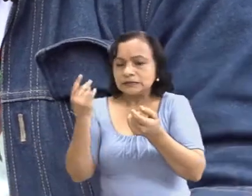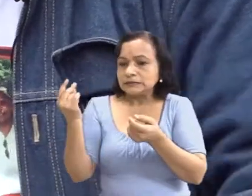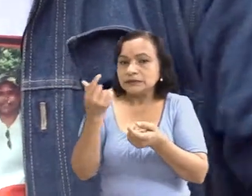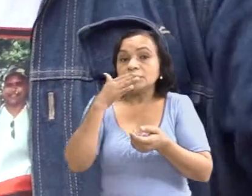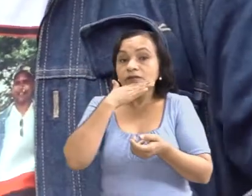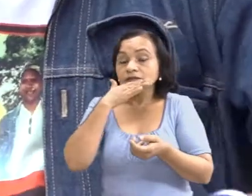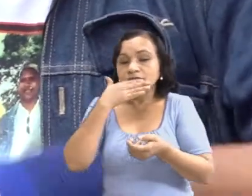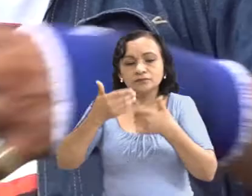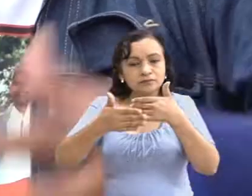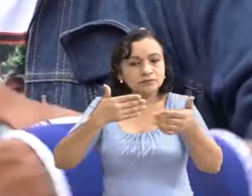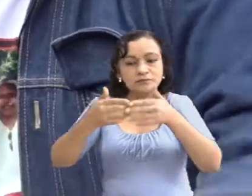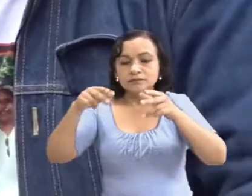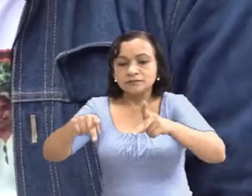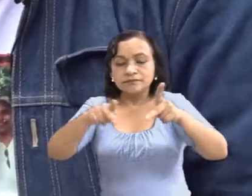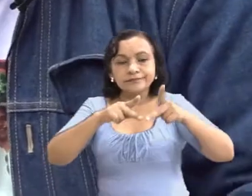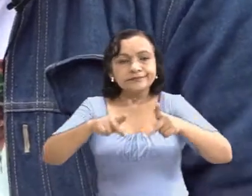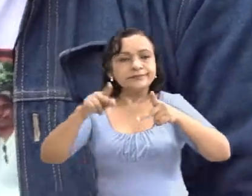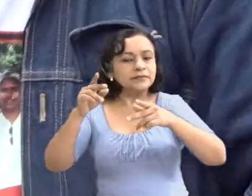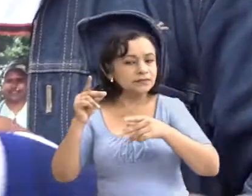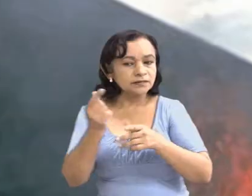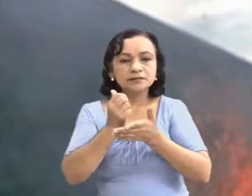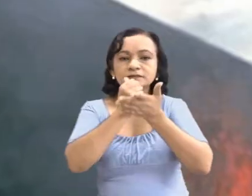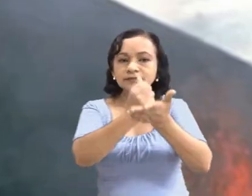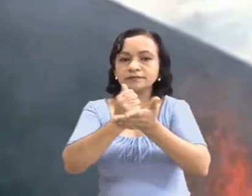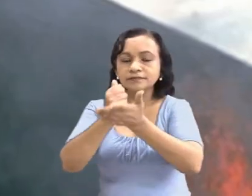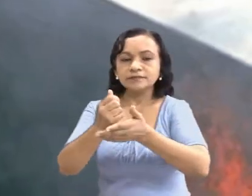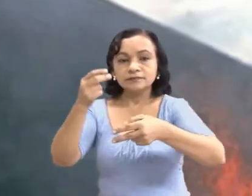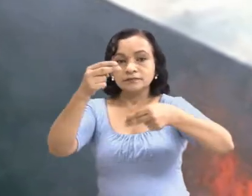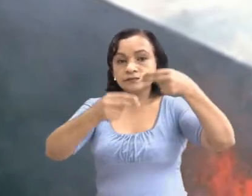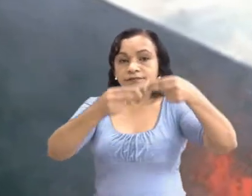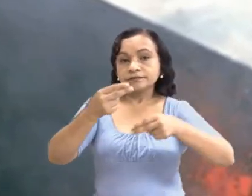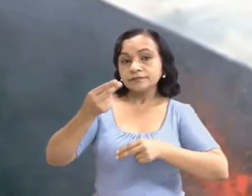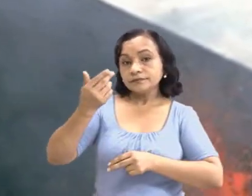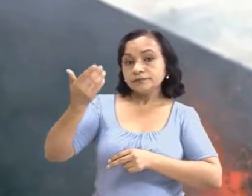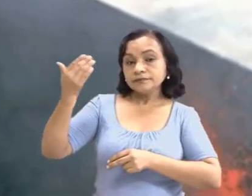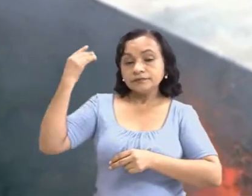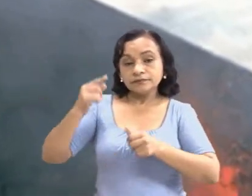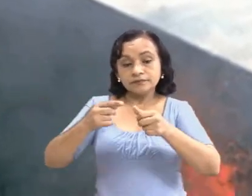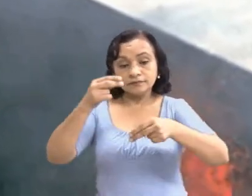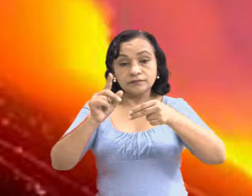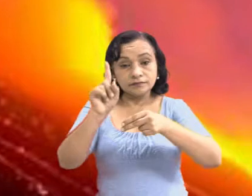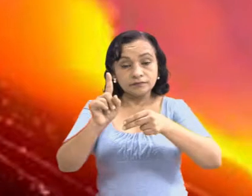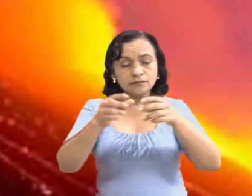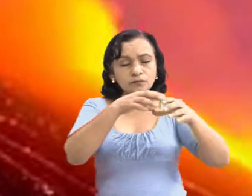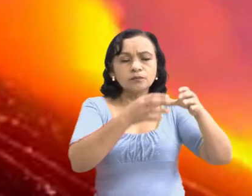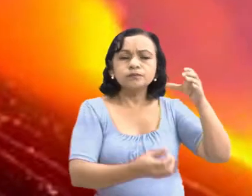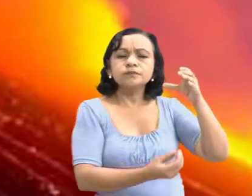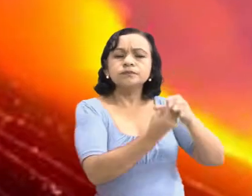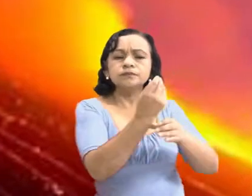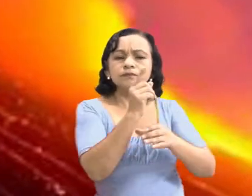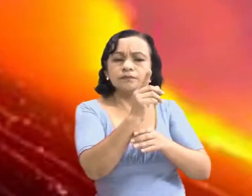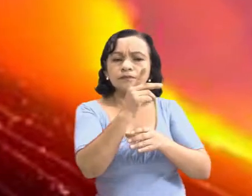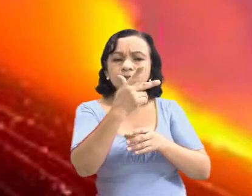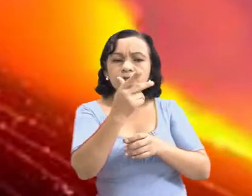una emergencia, que todo se dé, ellos mismos tienen que resolverlo en ese momento. Según datos históricos, la primera erupción de este volcán